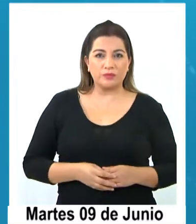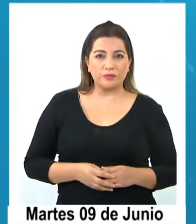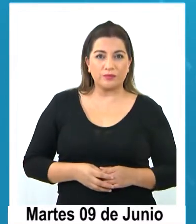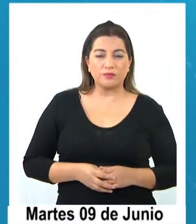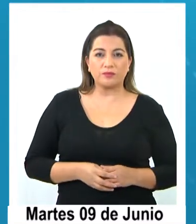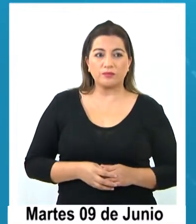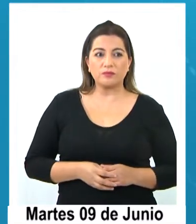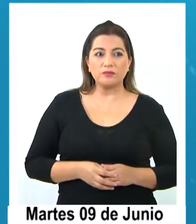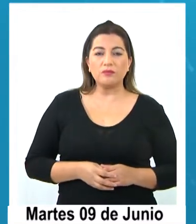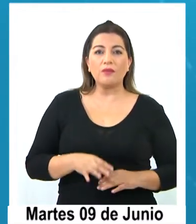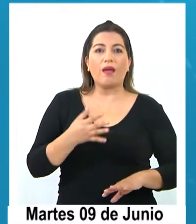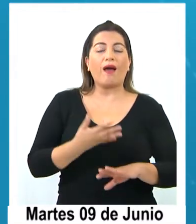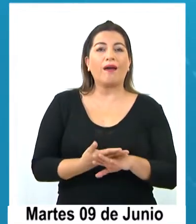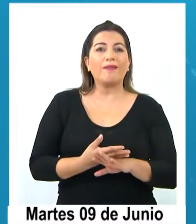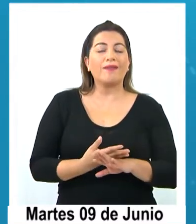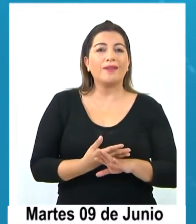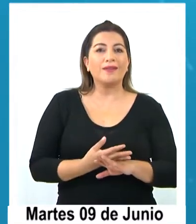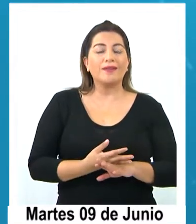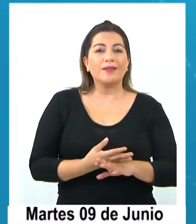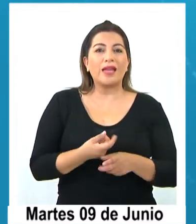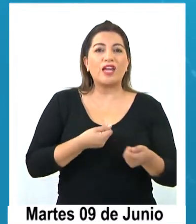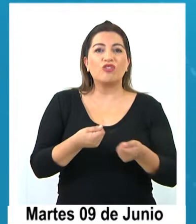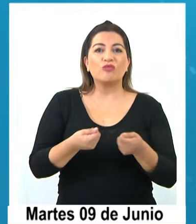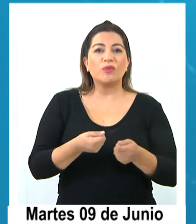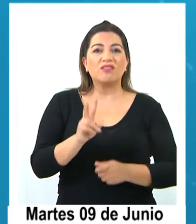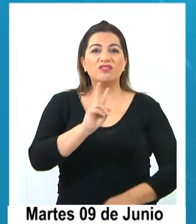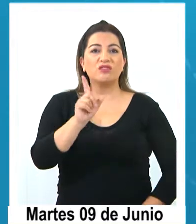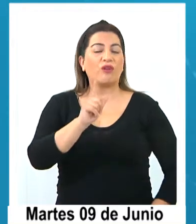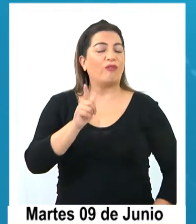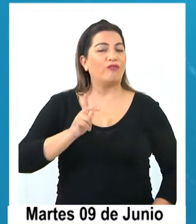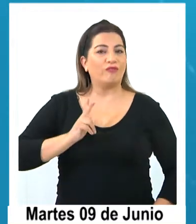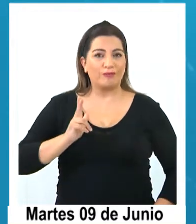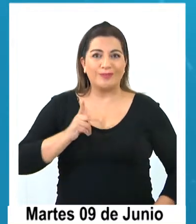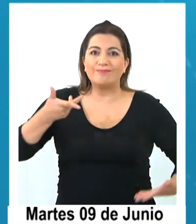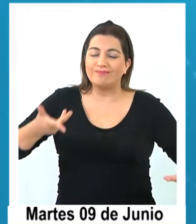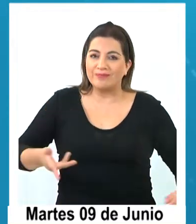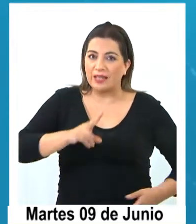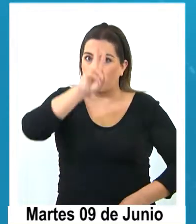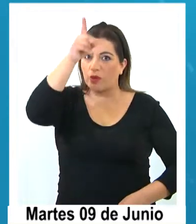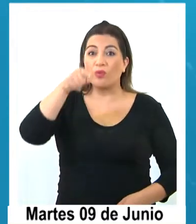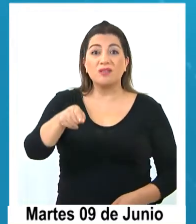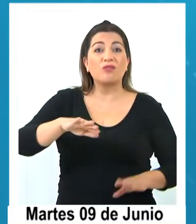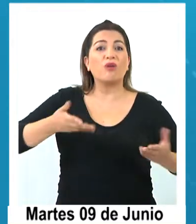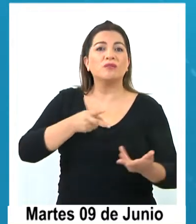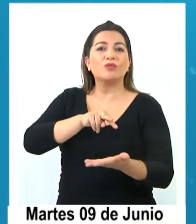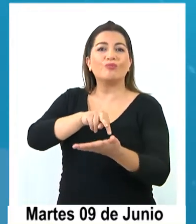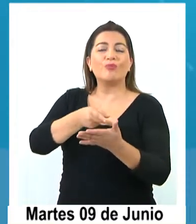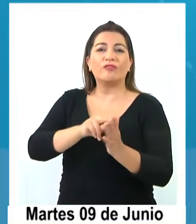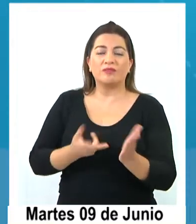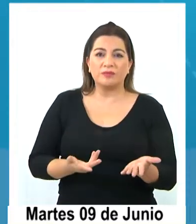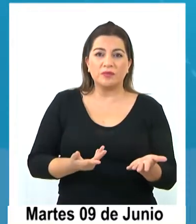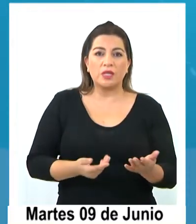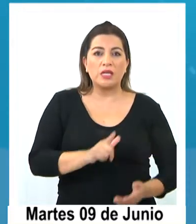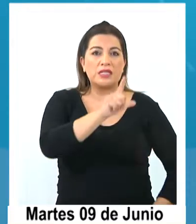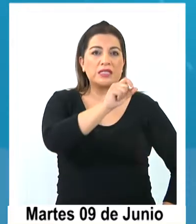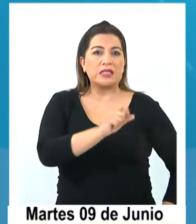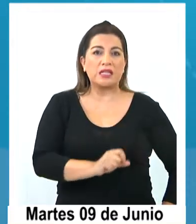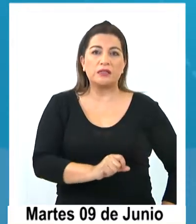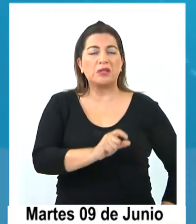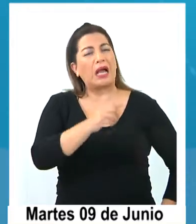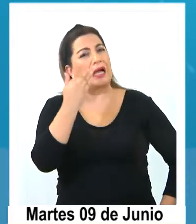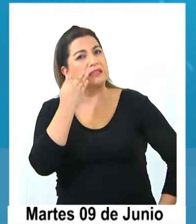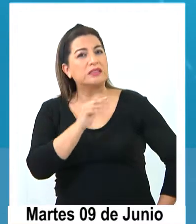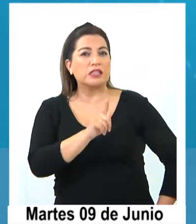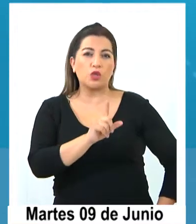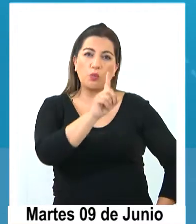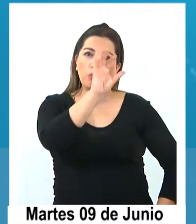tiene una economía informal y eso ha traído consecuencias, ¿no? El 70%,